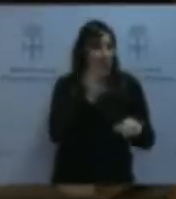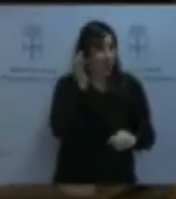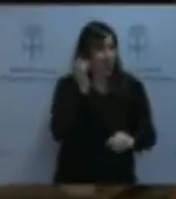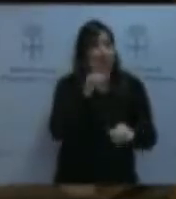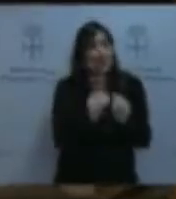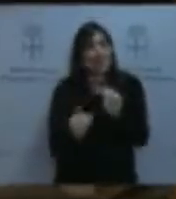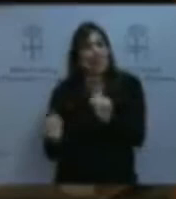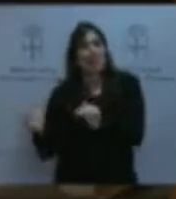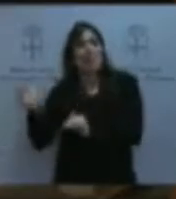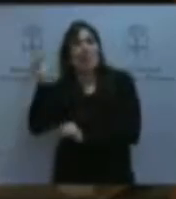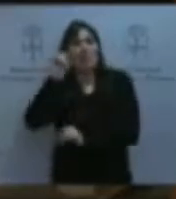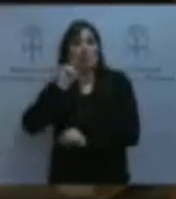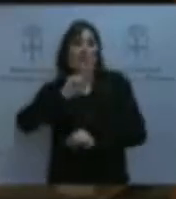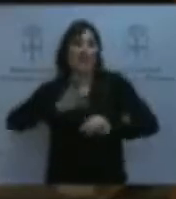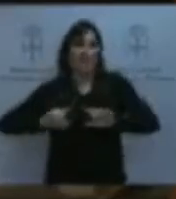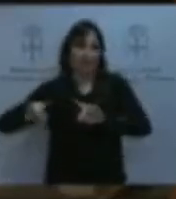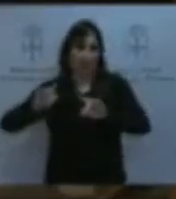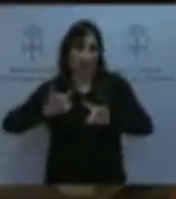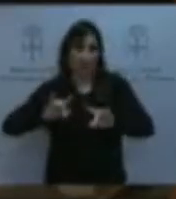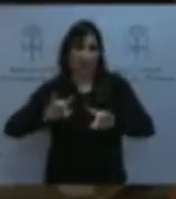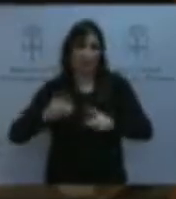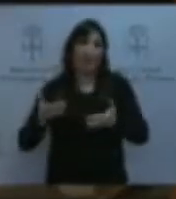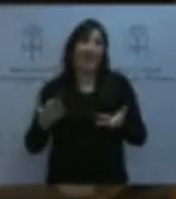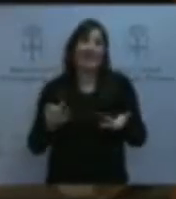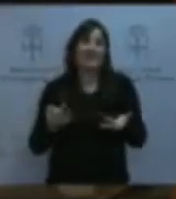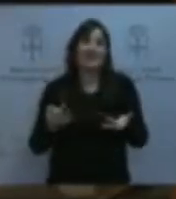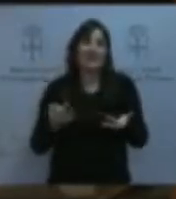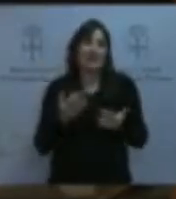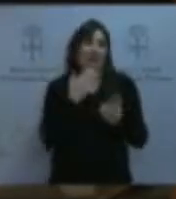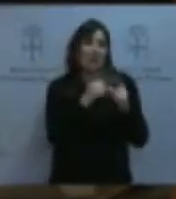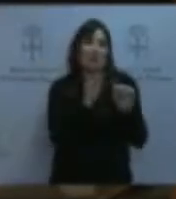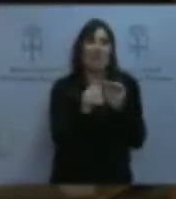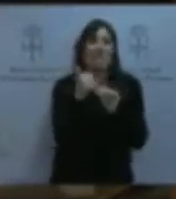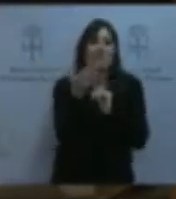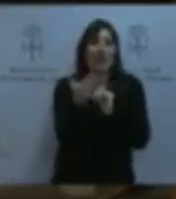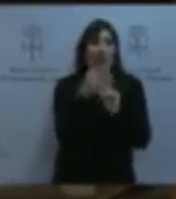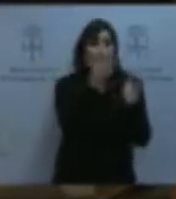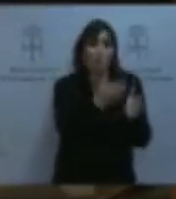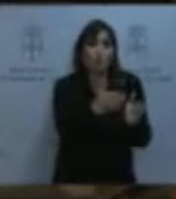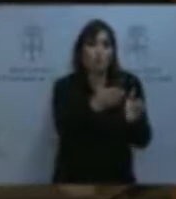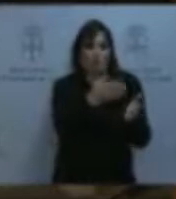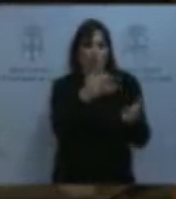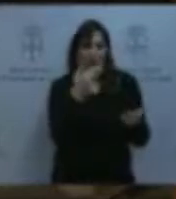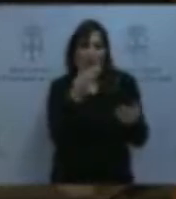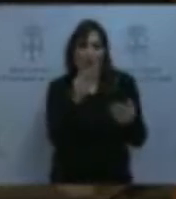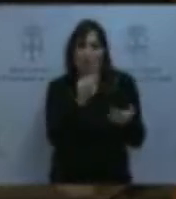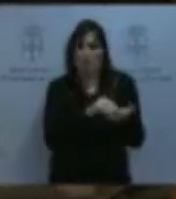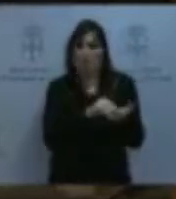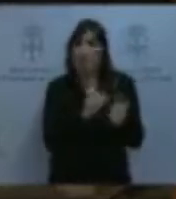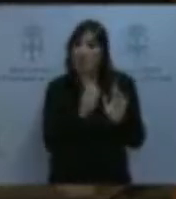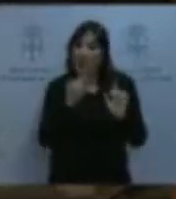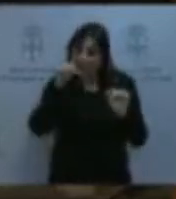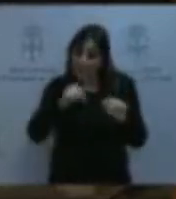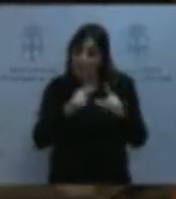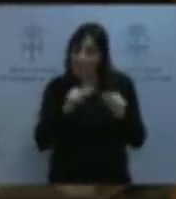hablando de lo que pasa fuera de Asturias, de lo cual usted es bastante proclive a hablar, sino de lo que pasa en Asturias, de las desigualdades,